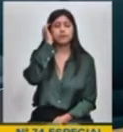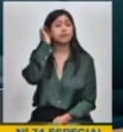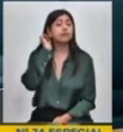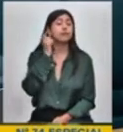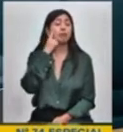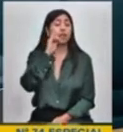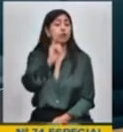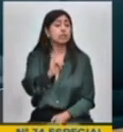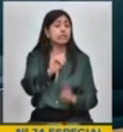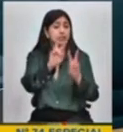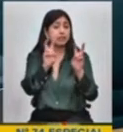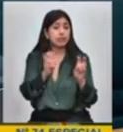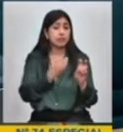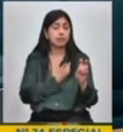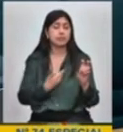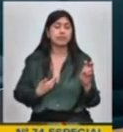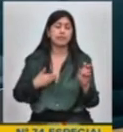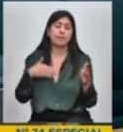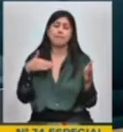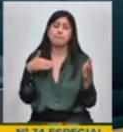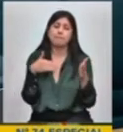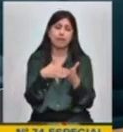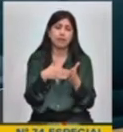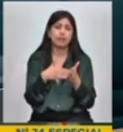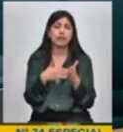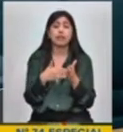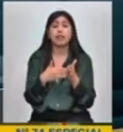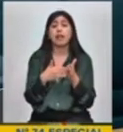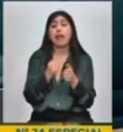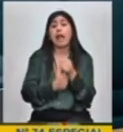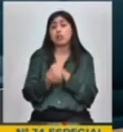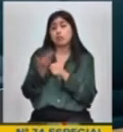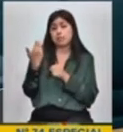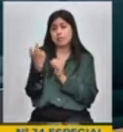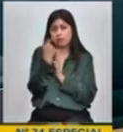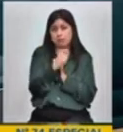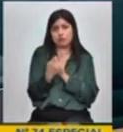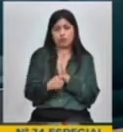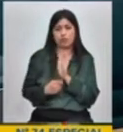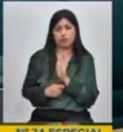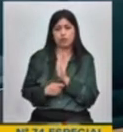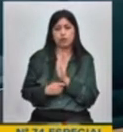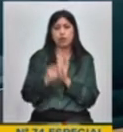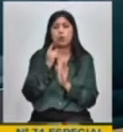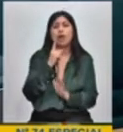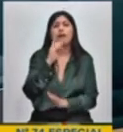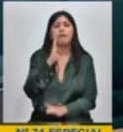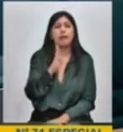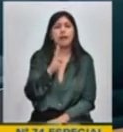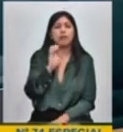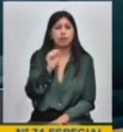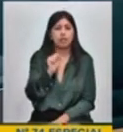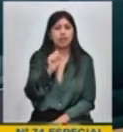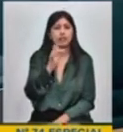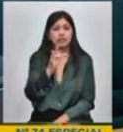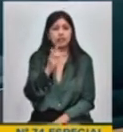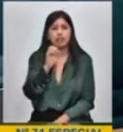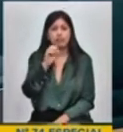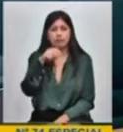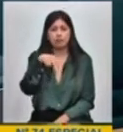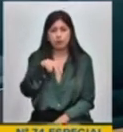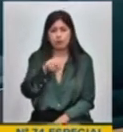Pero sí hay un tema, presidente, que está pendiente y se arrastra desde el presupuesto del año pasado, y es Fafona. No puede ser que